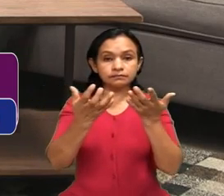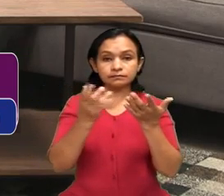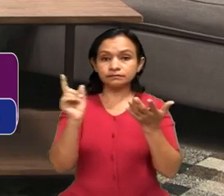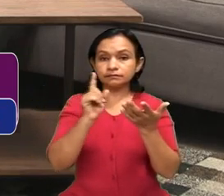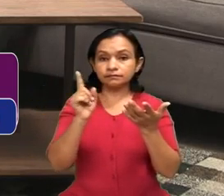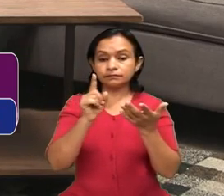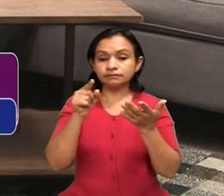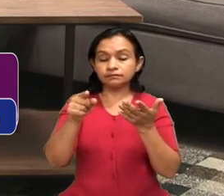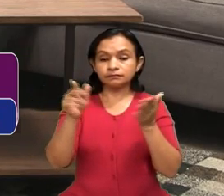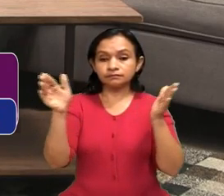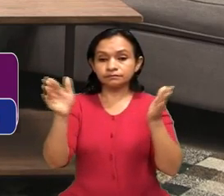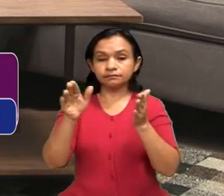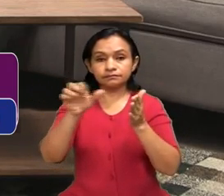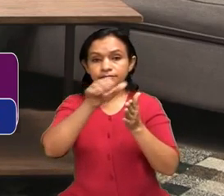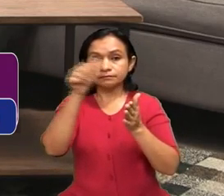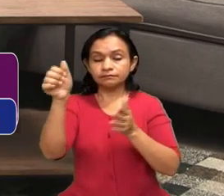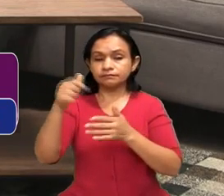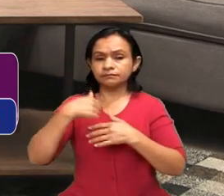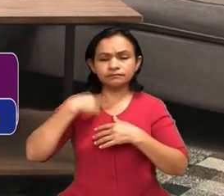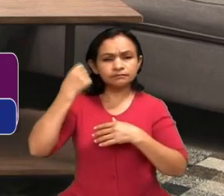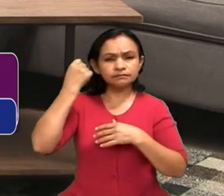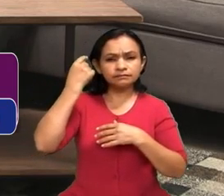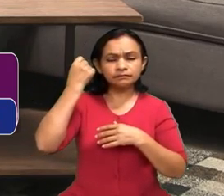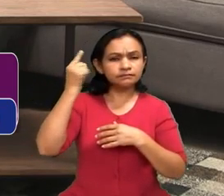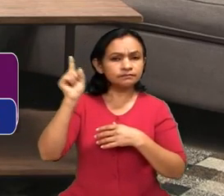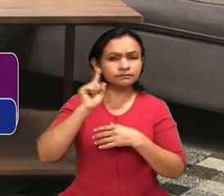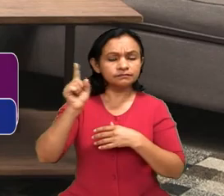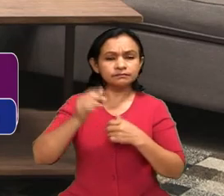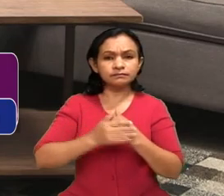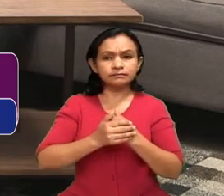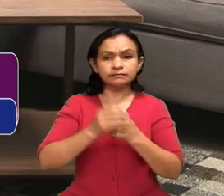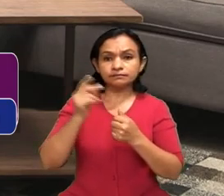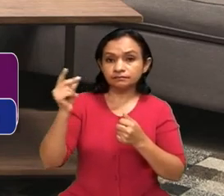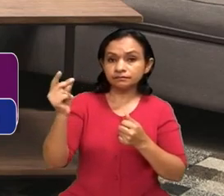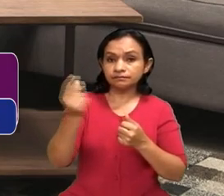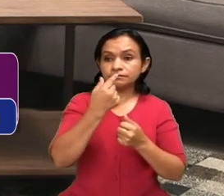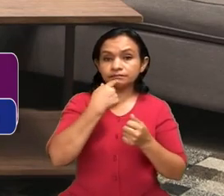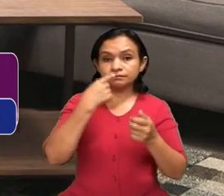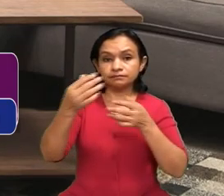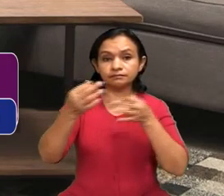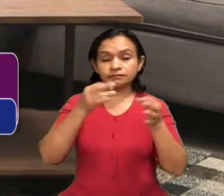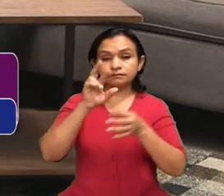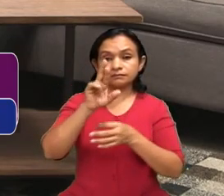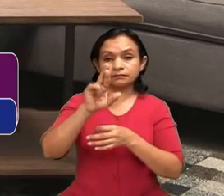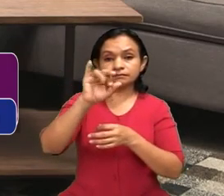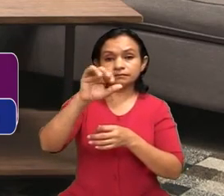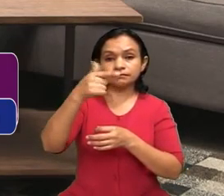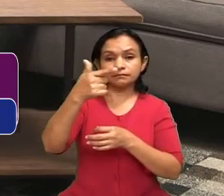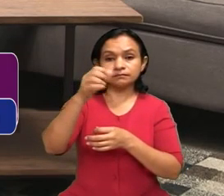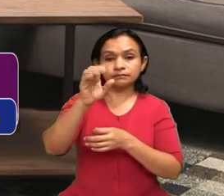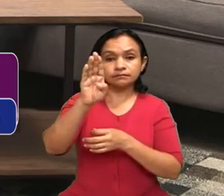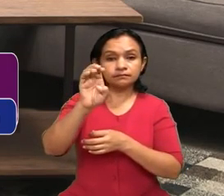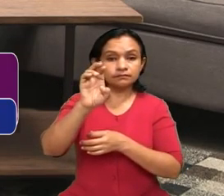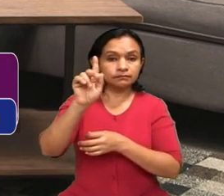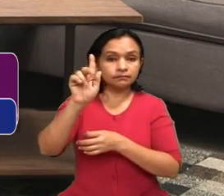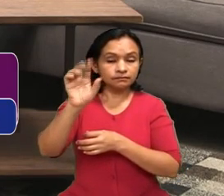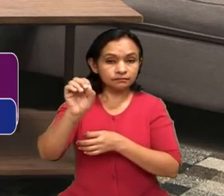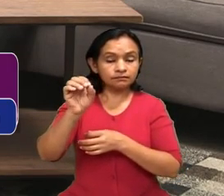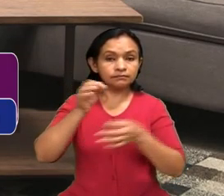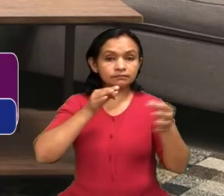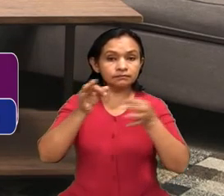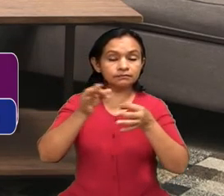cosa minimizara la otra. Pero entiendo rápidamente, y lo dijo Rigoberto y lo retomó Carlos,